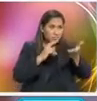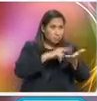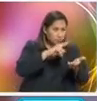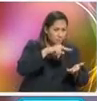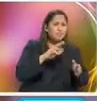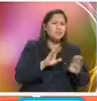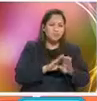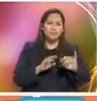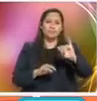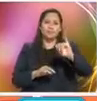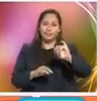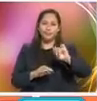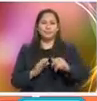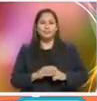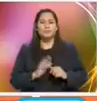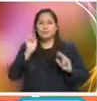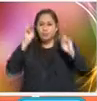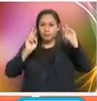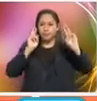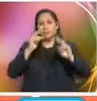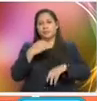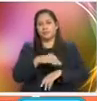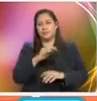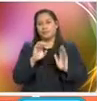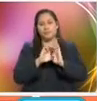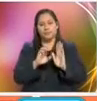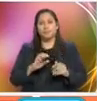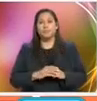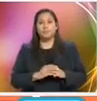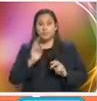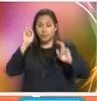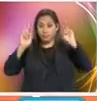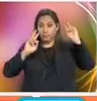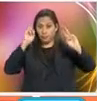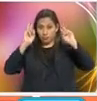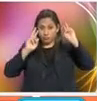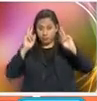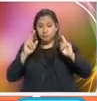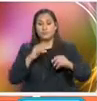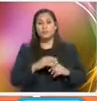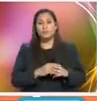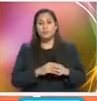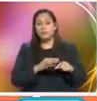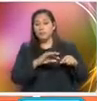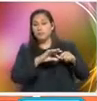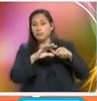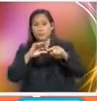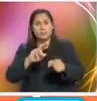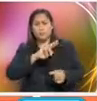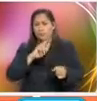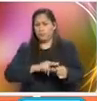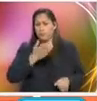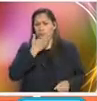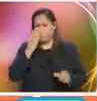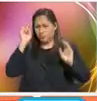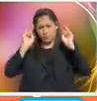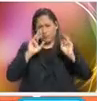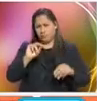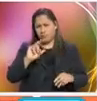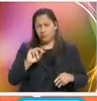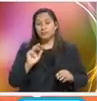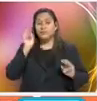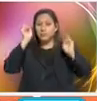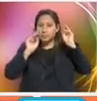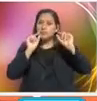pintar. Así Cuéntenos. Es, visitas mediadas, ¿no? Esto quiere decir que no es la visita guiada tradicional al museo, ¿no? Yo creo que ya los museos